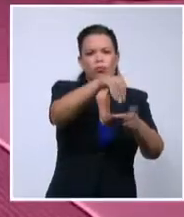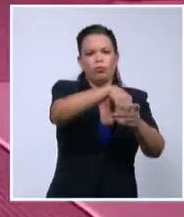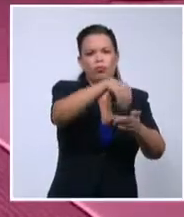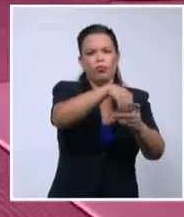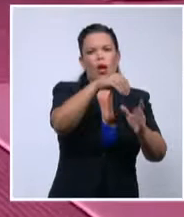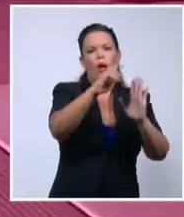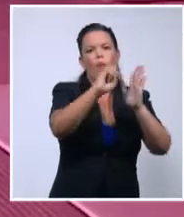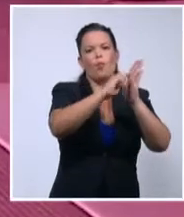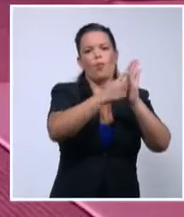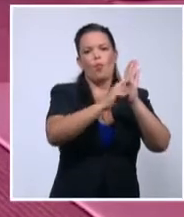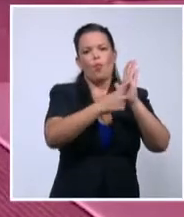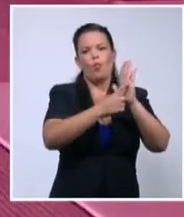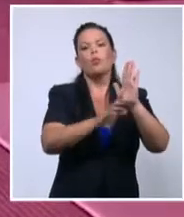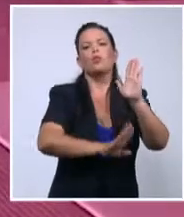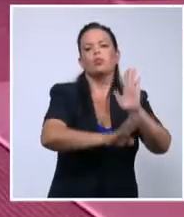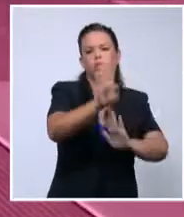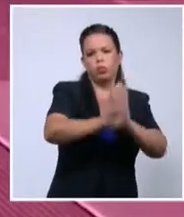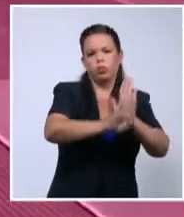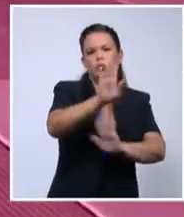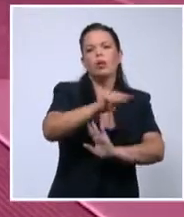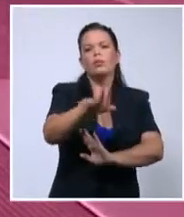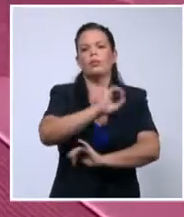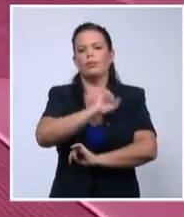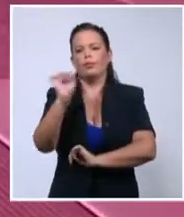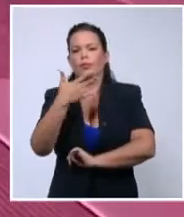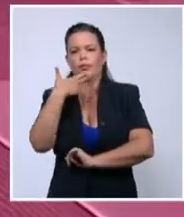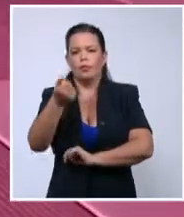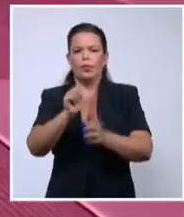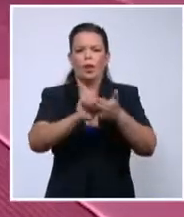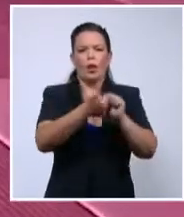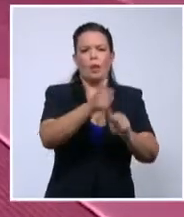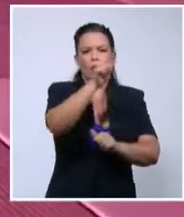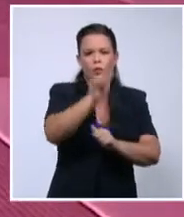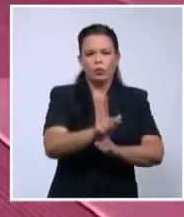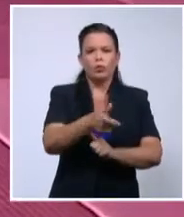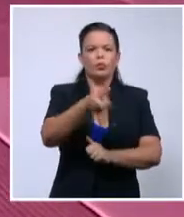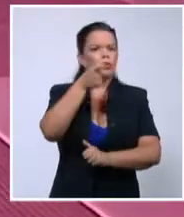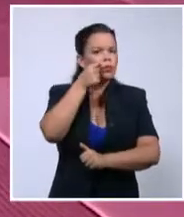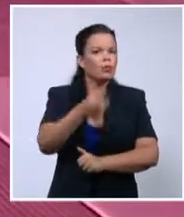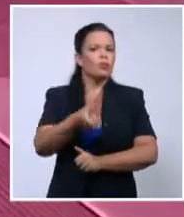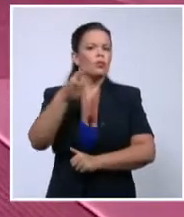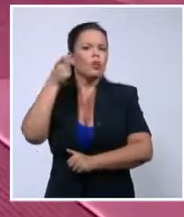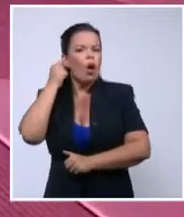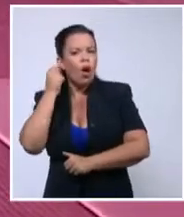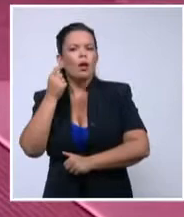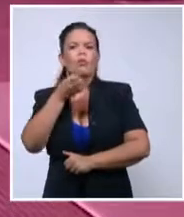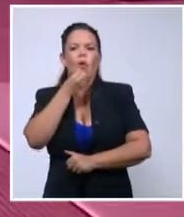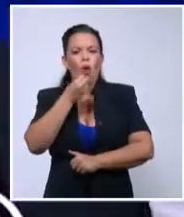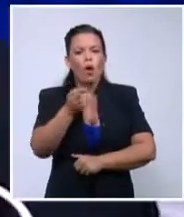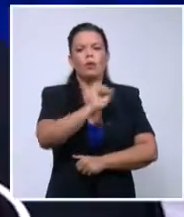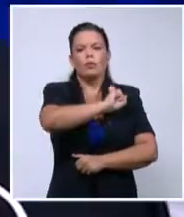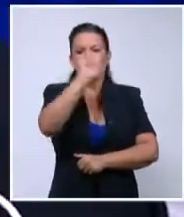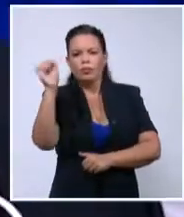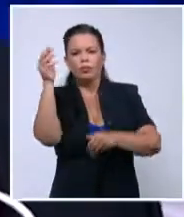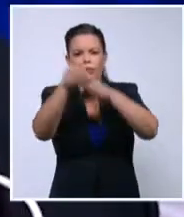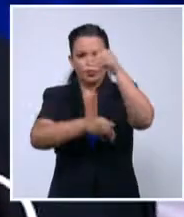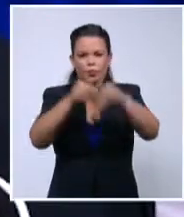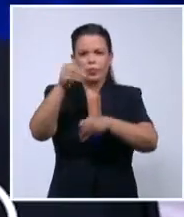obtener 4 atletas en el equipo femenino y 4 atletas en el equipo masculino con la clasificación olímpica, y